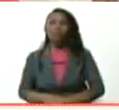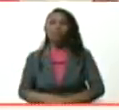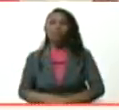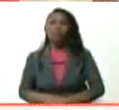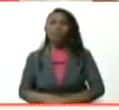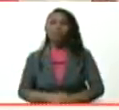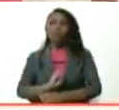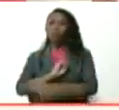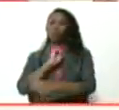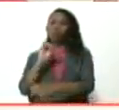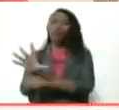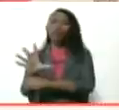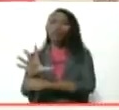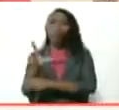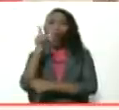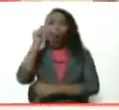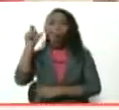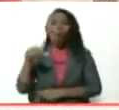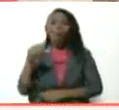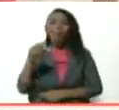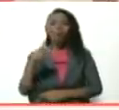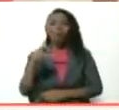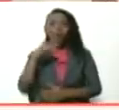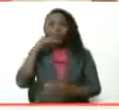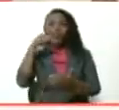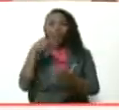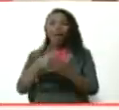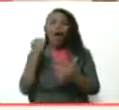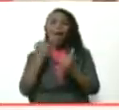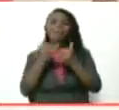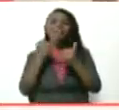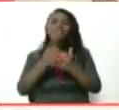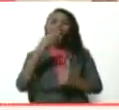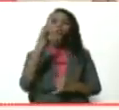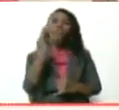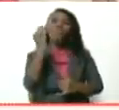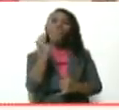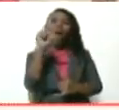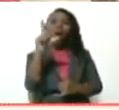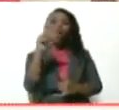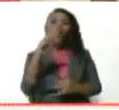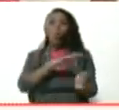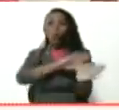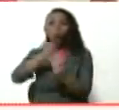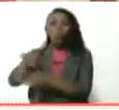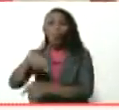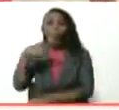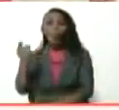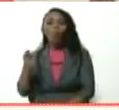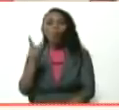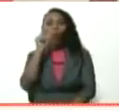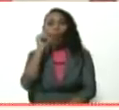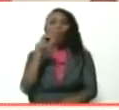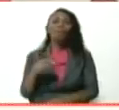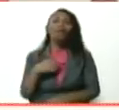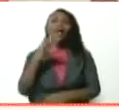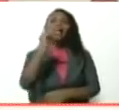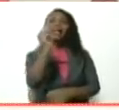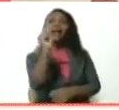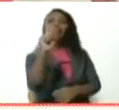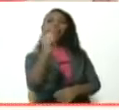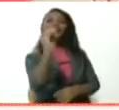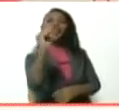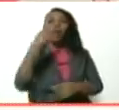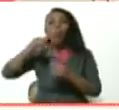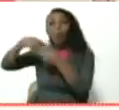Lanzaron al señor Henry Falcón y lanzaron al señor Bertucci, lanzaron un señor apellido Ratti, creo también, y un